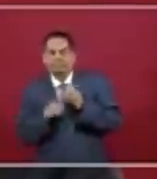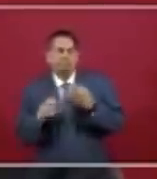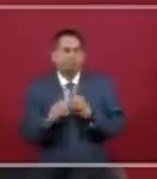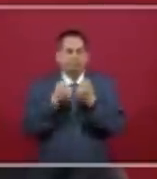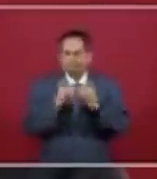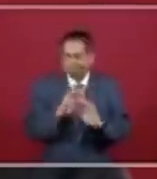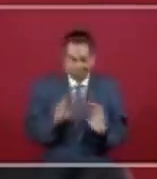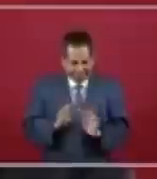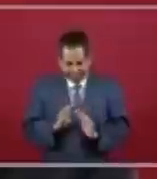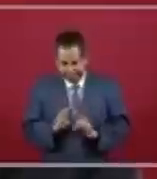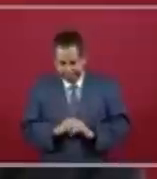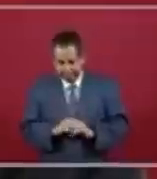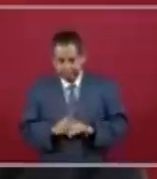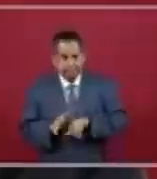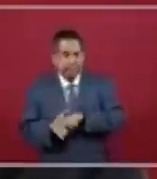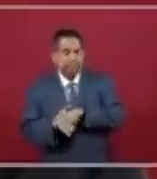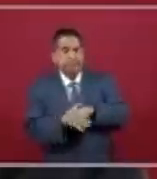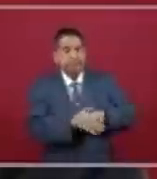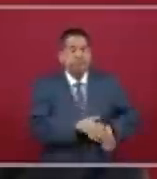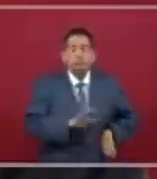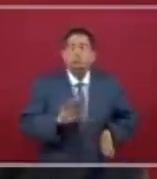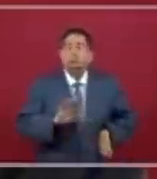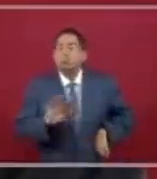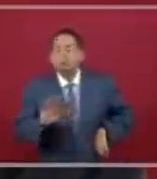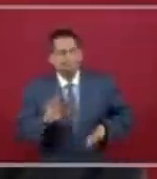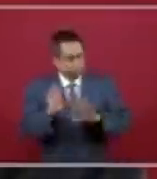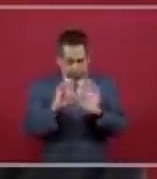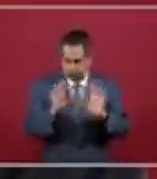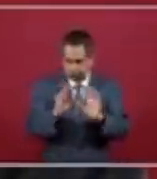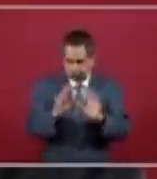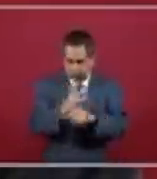sin tapar nada,